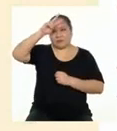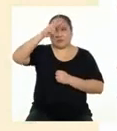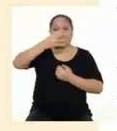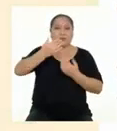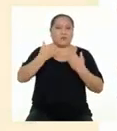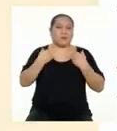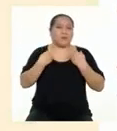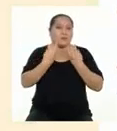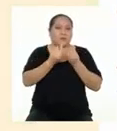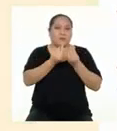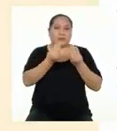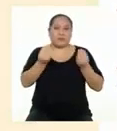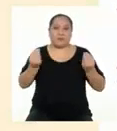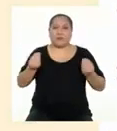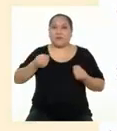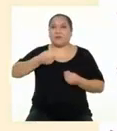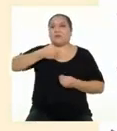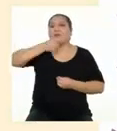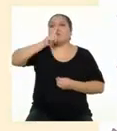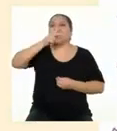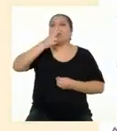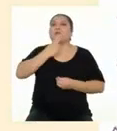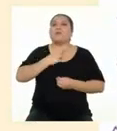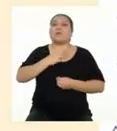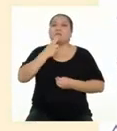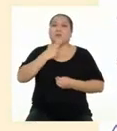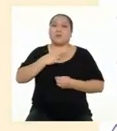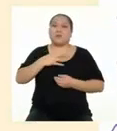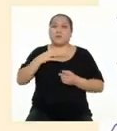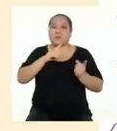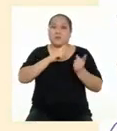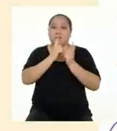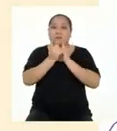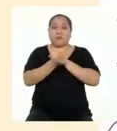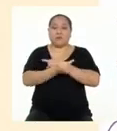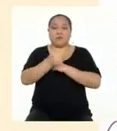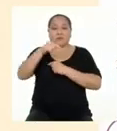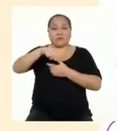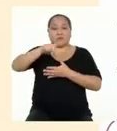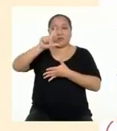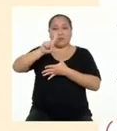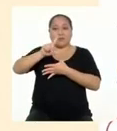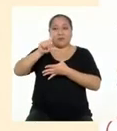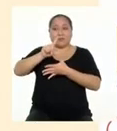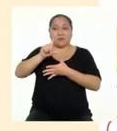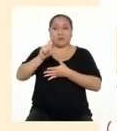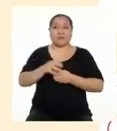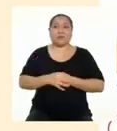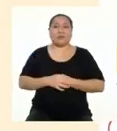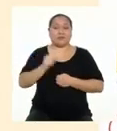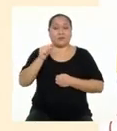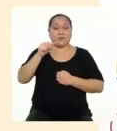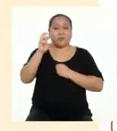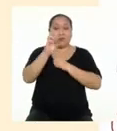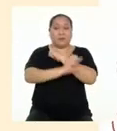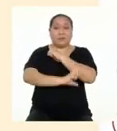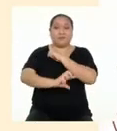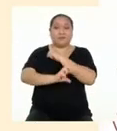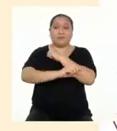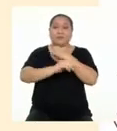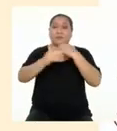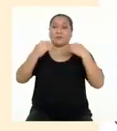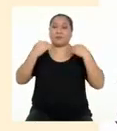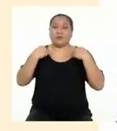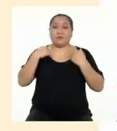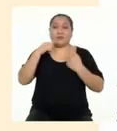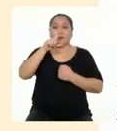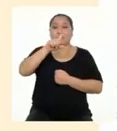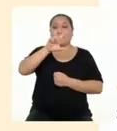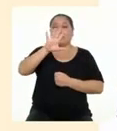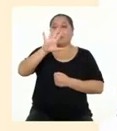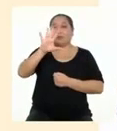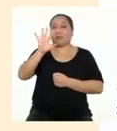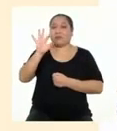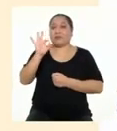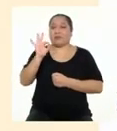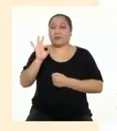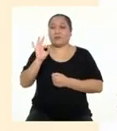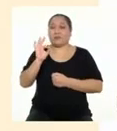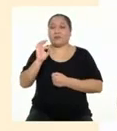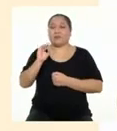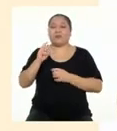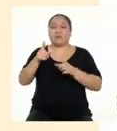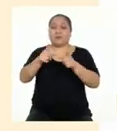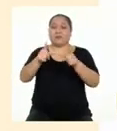disponibilidad per cápita de agua dulce renovable en América Latina. Como país, contamos con